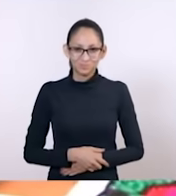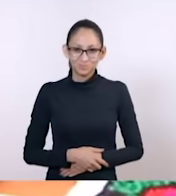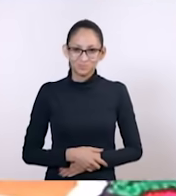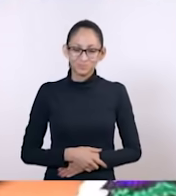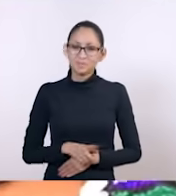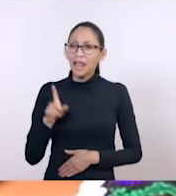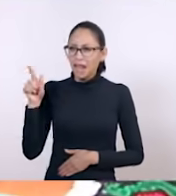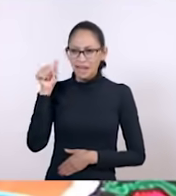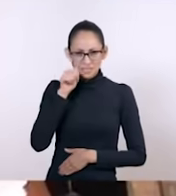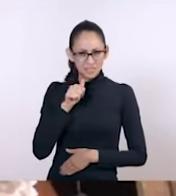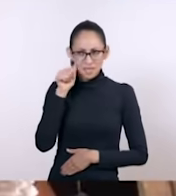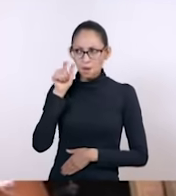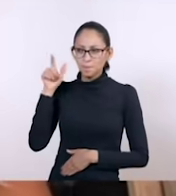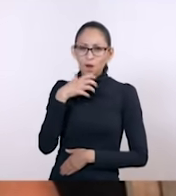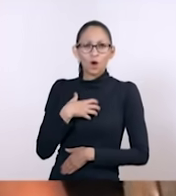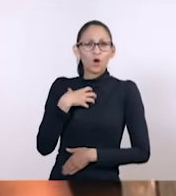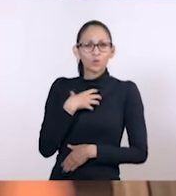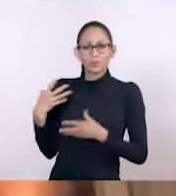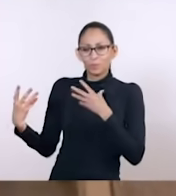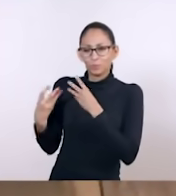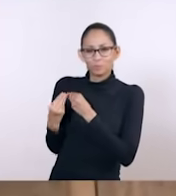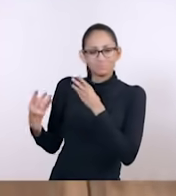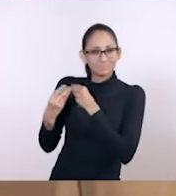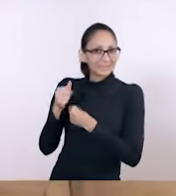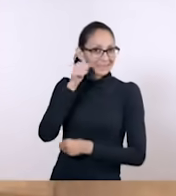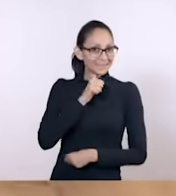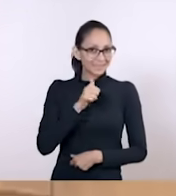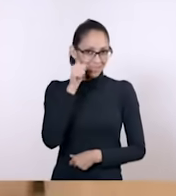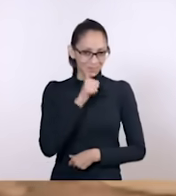Él siempre está contento conmigo.